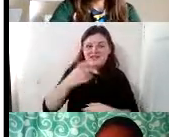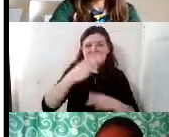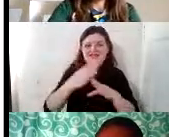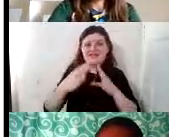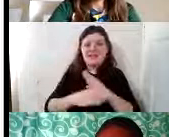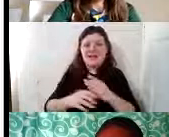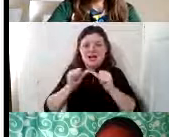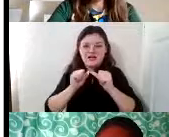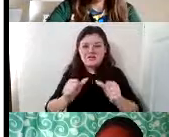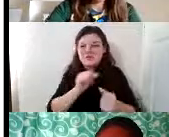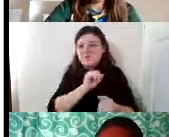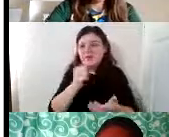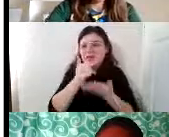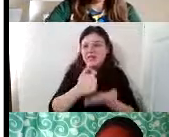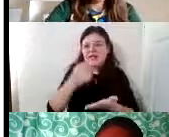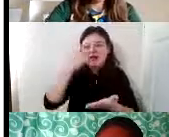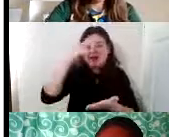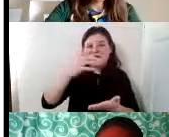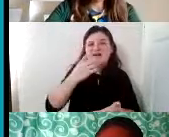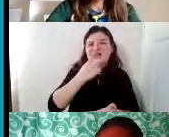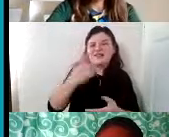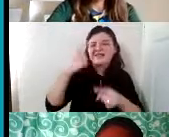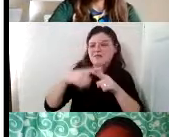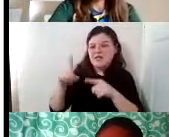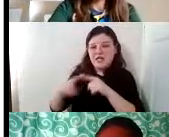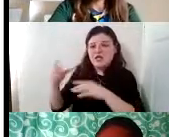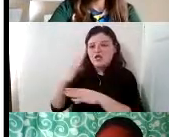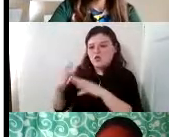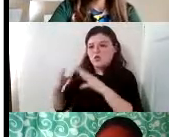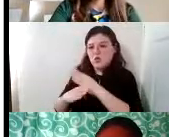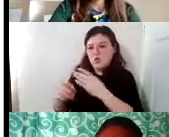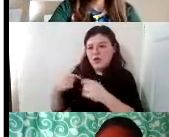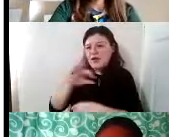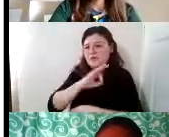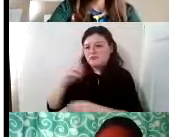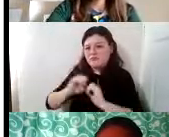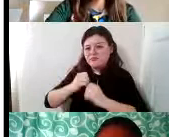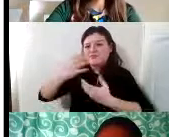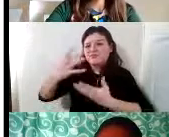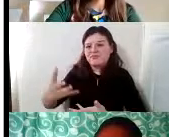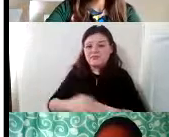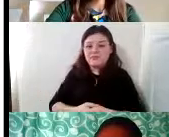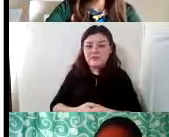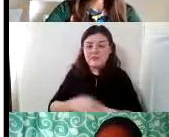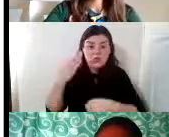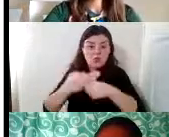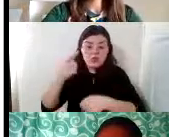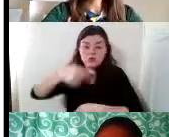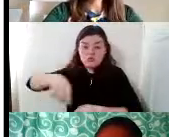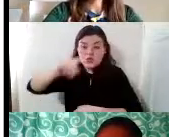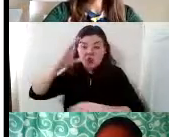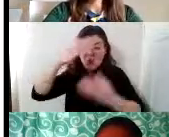algo que te pueda dar la oportunidad de hablar o de decir. Y bueno, hasta aquí no sé si tengan algún